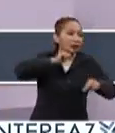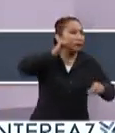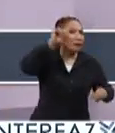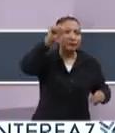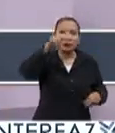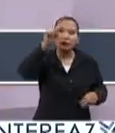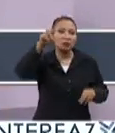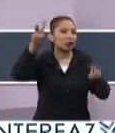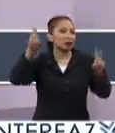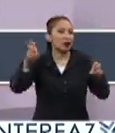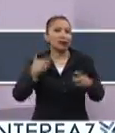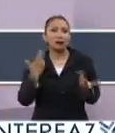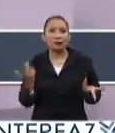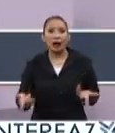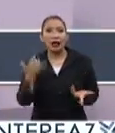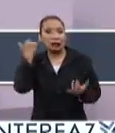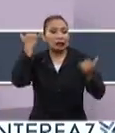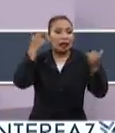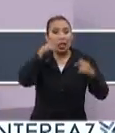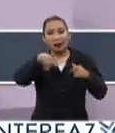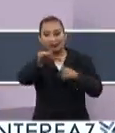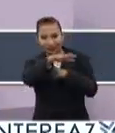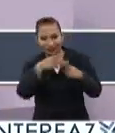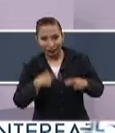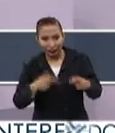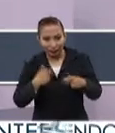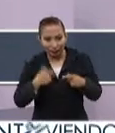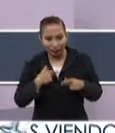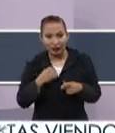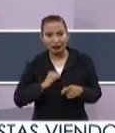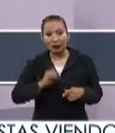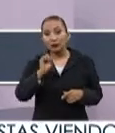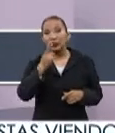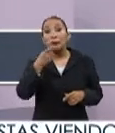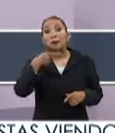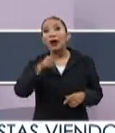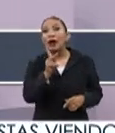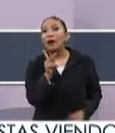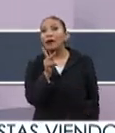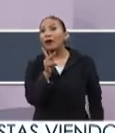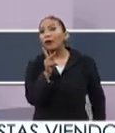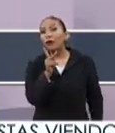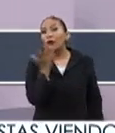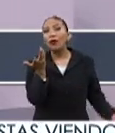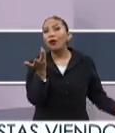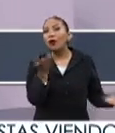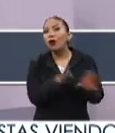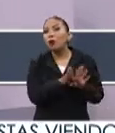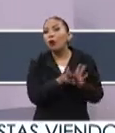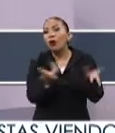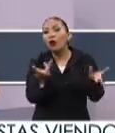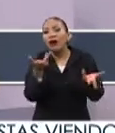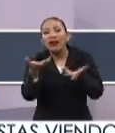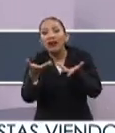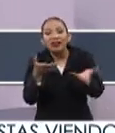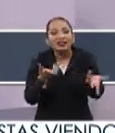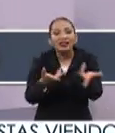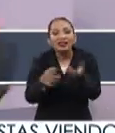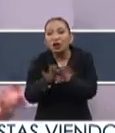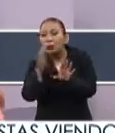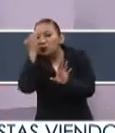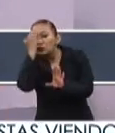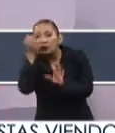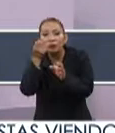grandes paradigmas de la sociedad en este siglo XXI. Sin embargo, ¿cómo nos acercamos a ellos? Es decir, ¿cómo